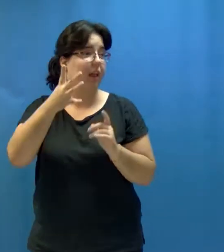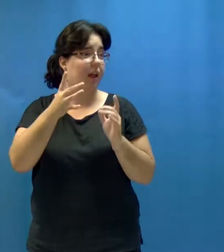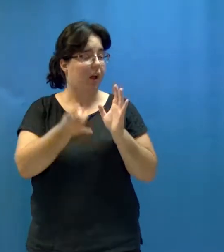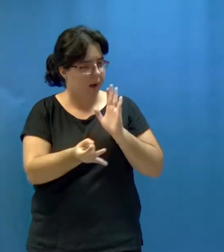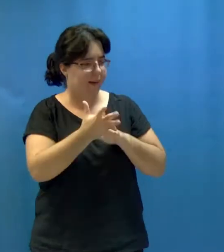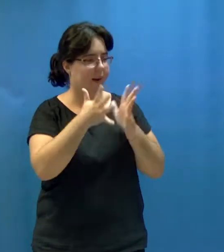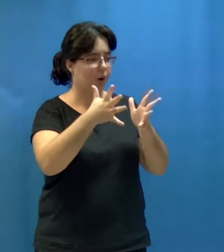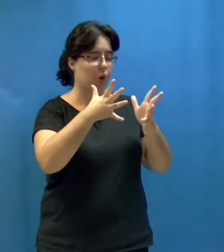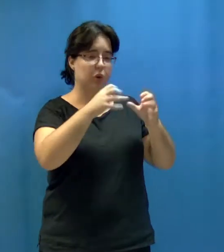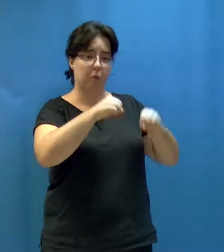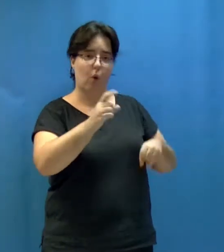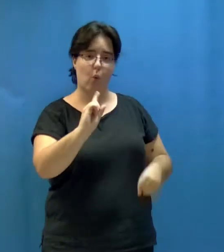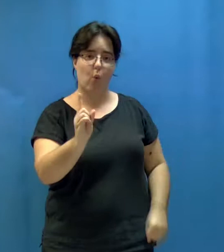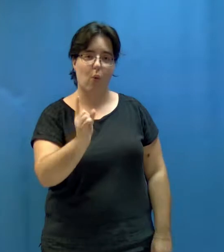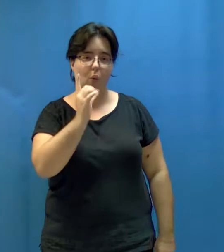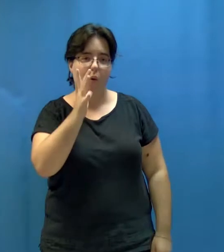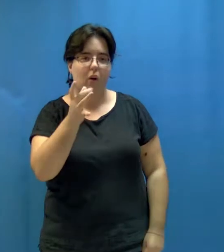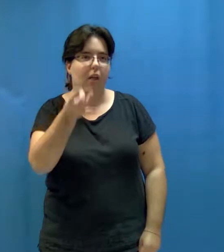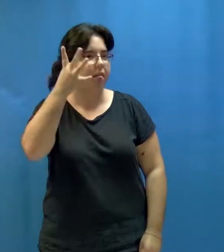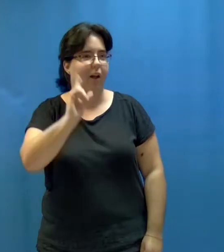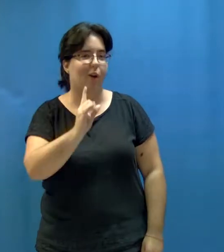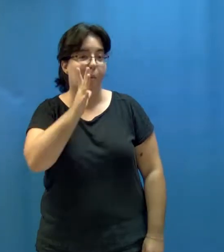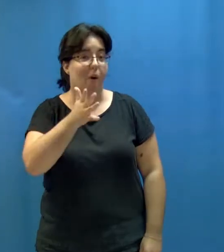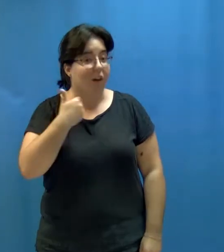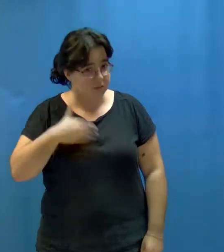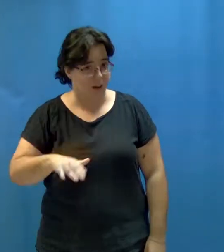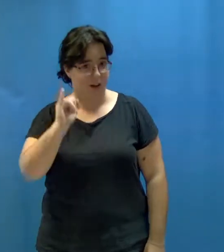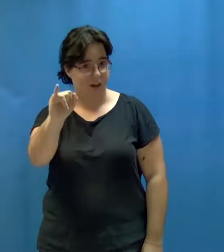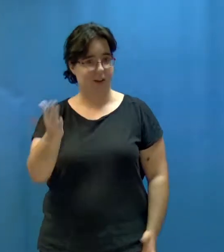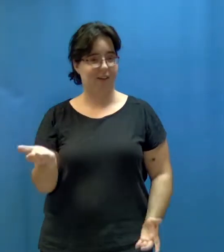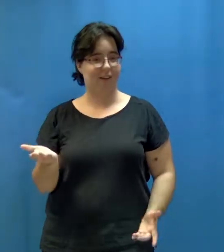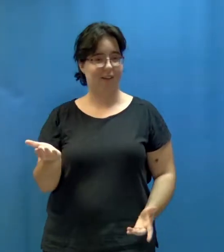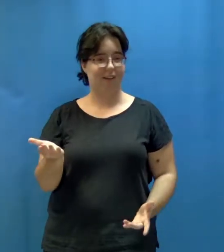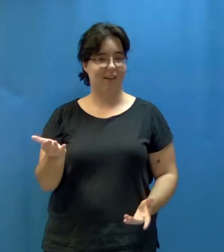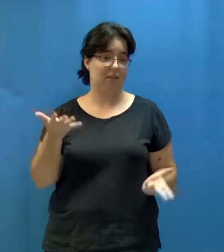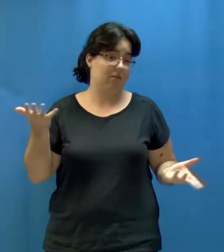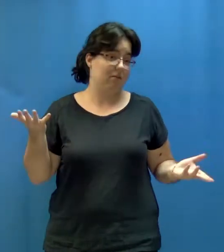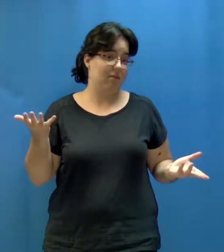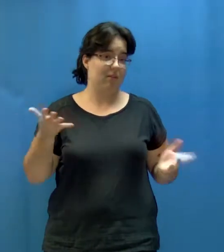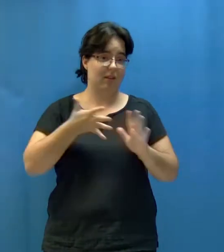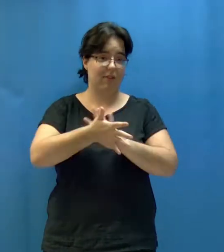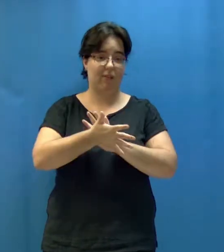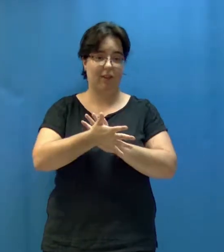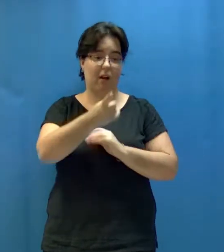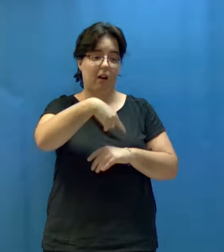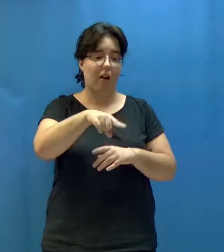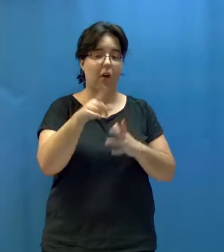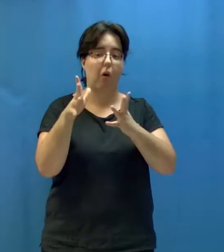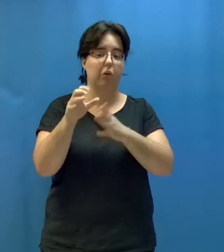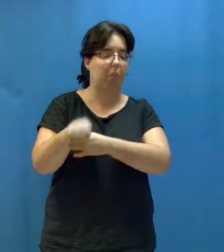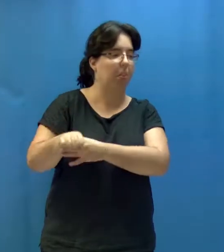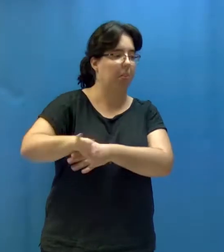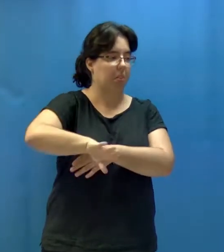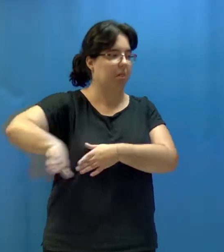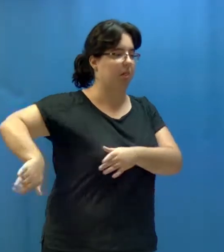qué? ¿Por qué no lo han propuesto? Porque ya existe un Consejo Local del Mayor. Por eso, un consejo al que ustedes han ninguneado y que a estas